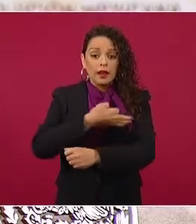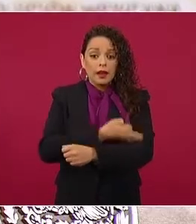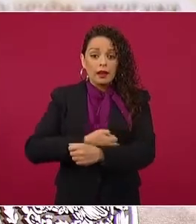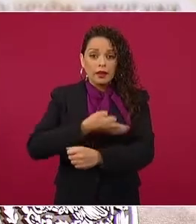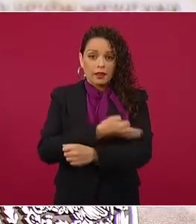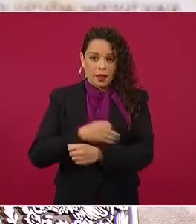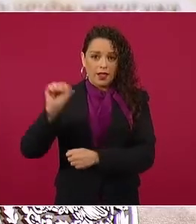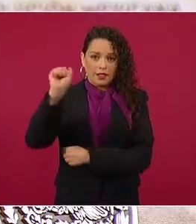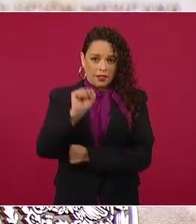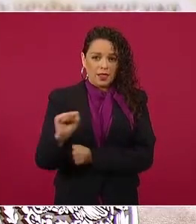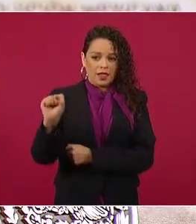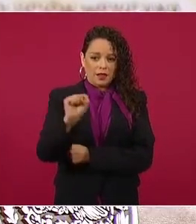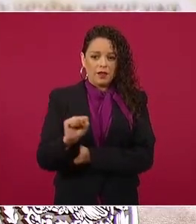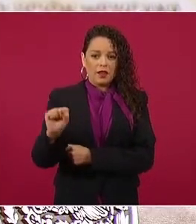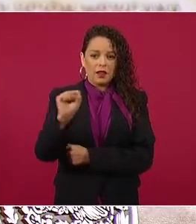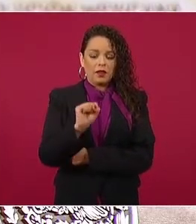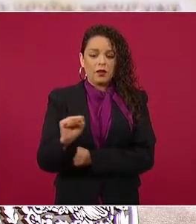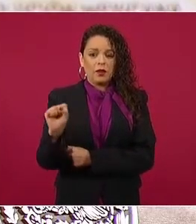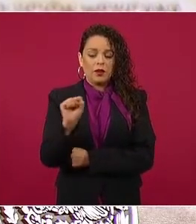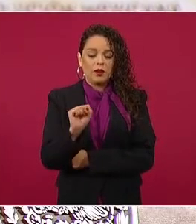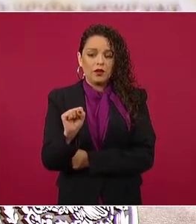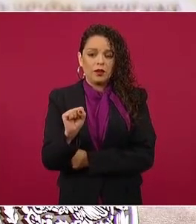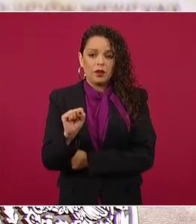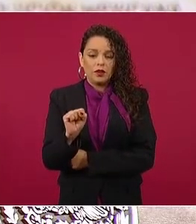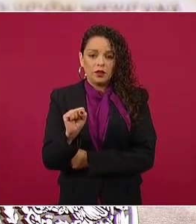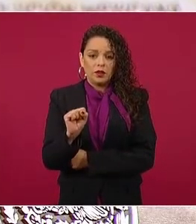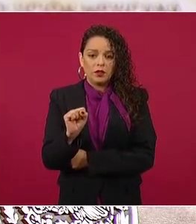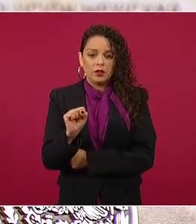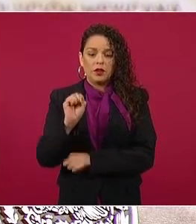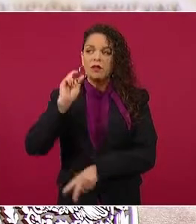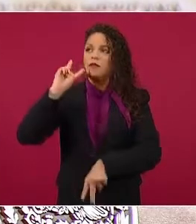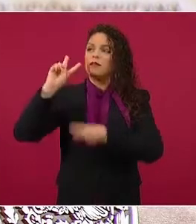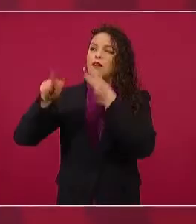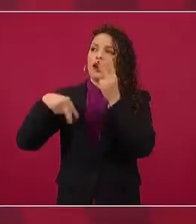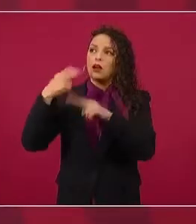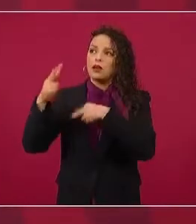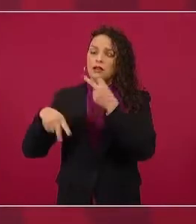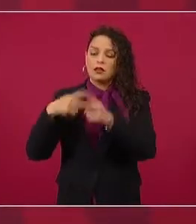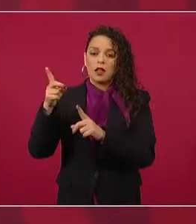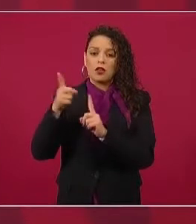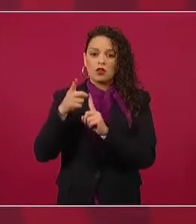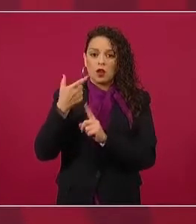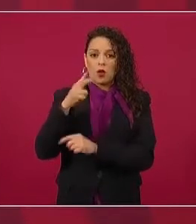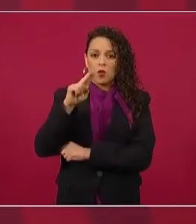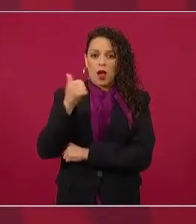sábado, vamos a estar en Guaymas,